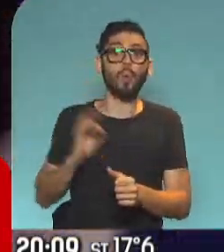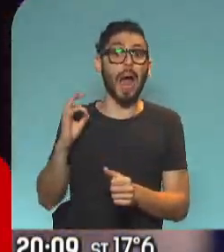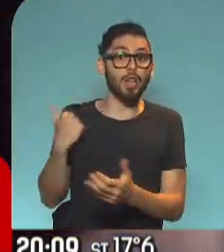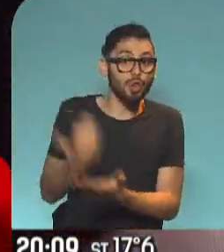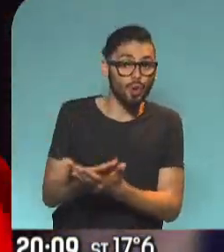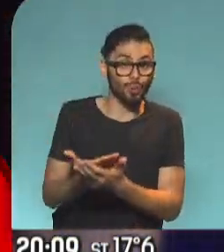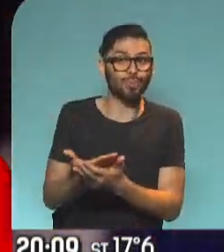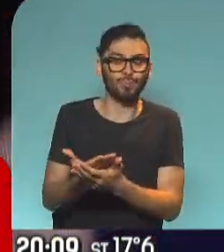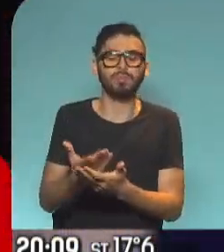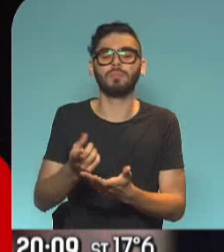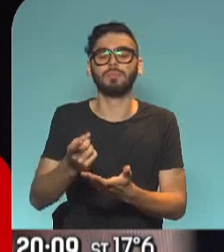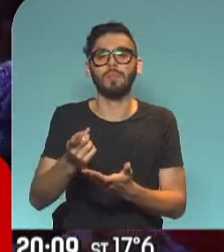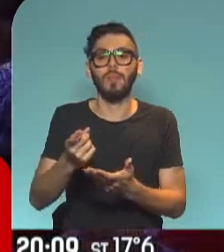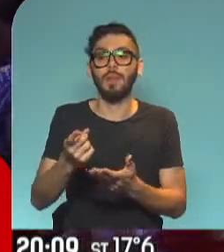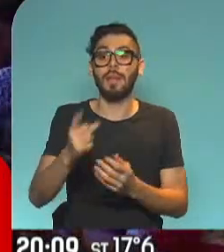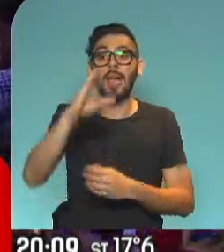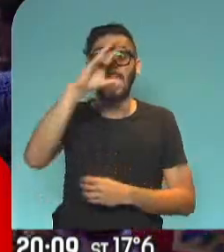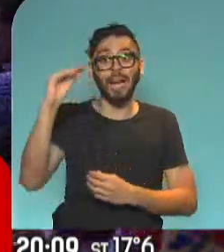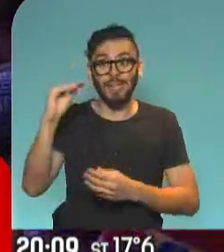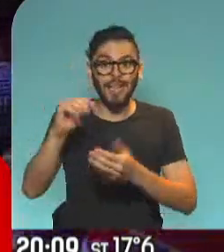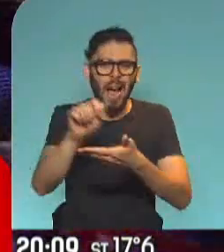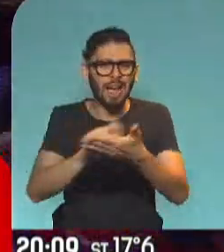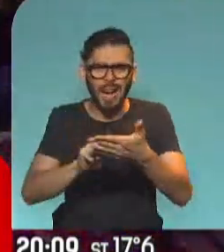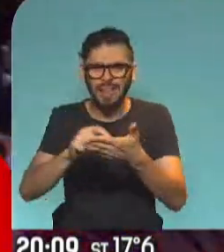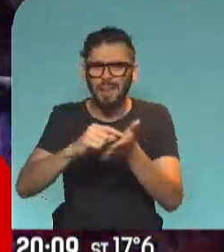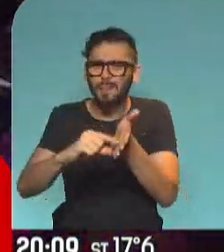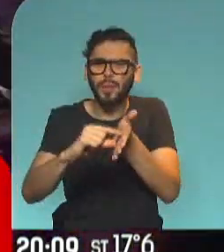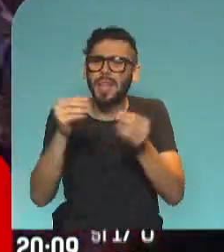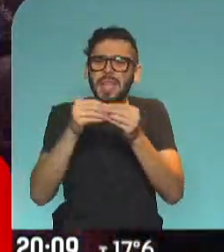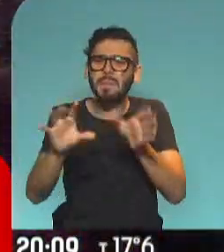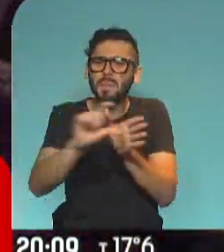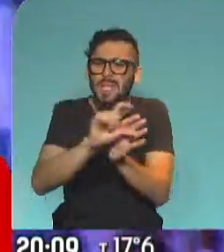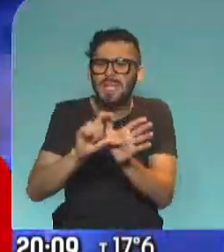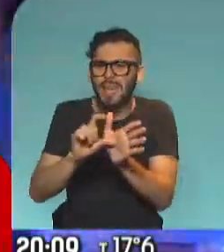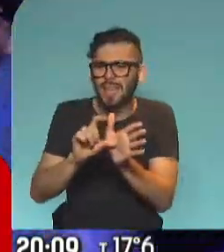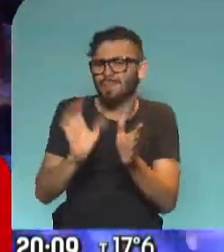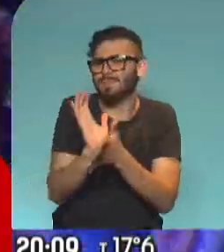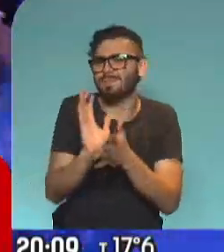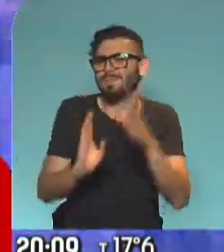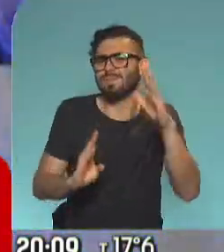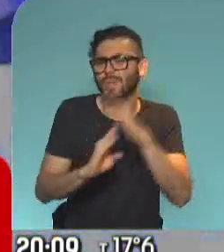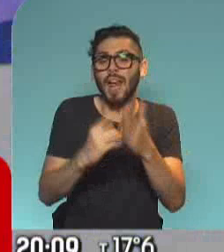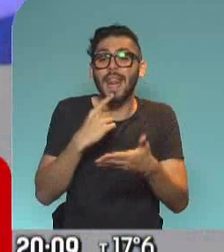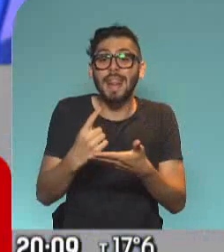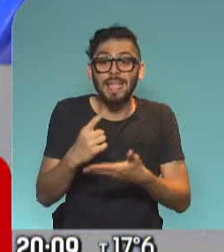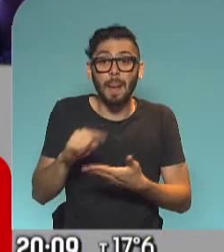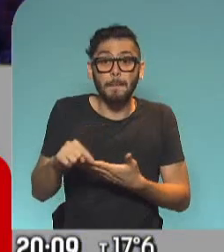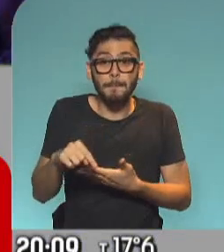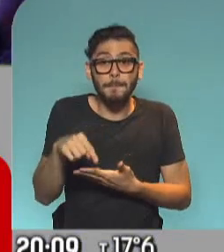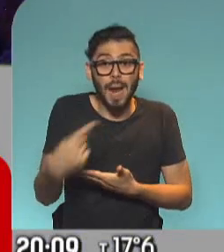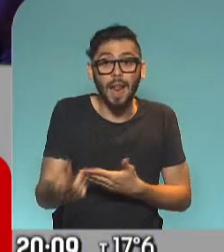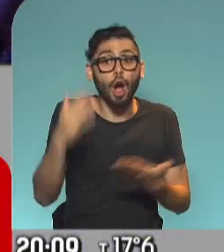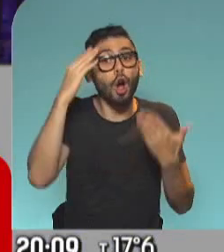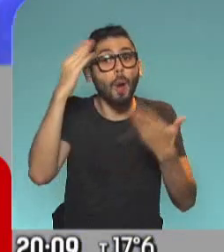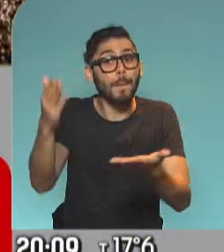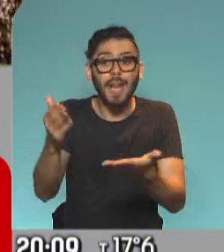Y Cristina, que en el comienzo de la carta, tal vez el motivo principal de la carta, cuenta que no va a participar mañana de las actividades de homenajes